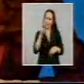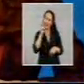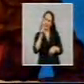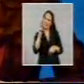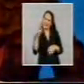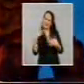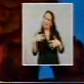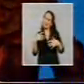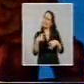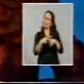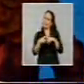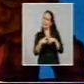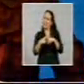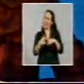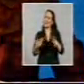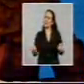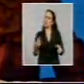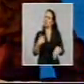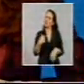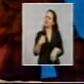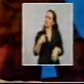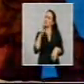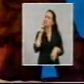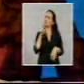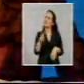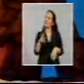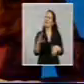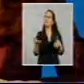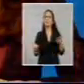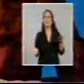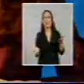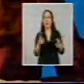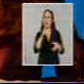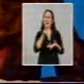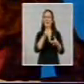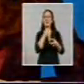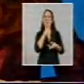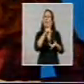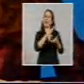veían que nos querían dar algunas lecciones,